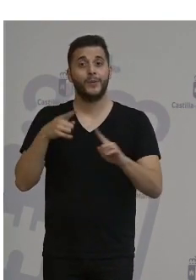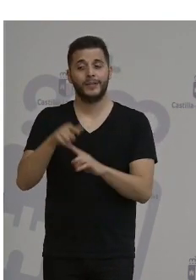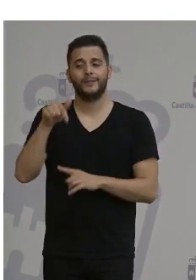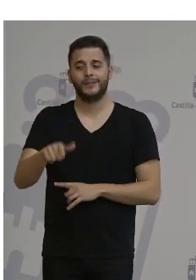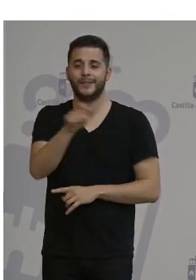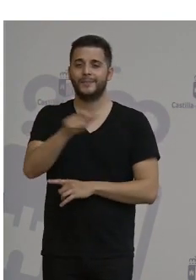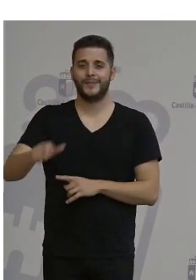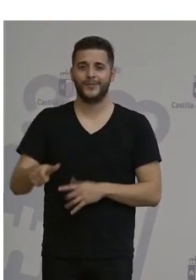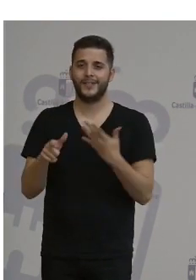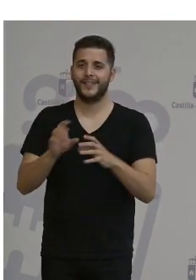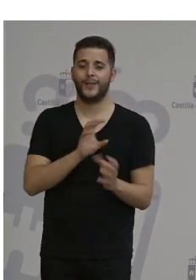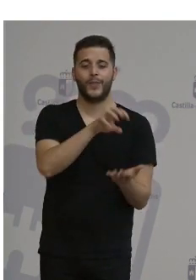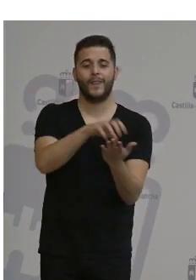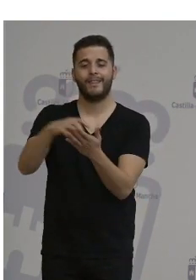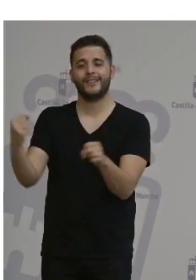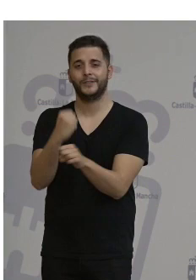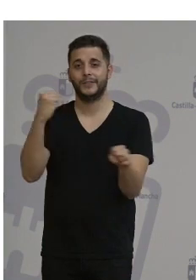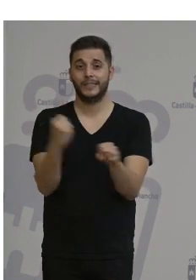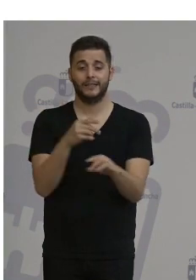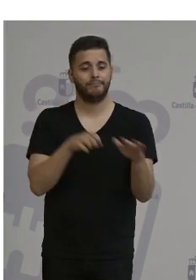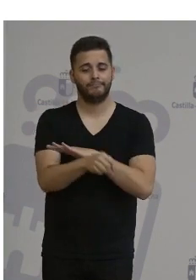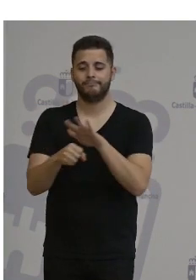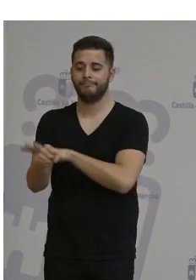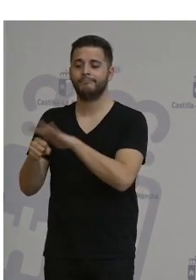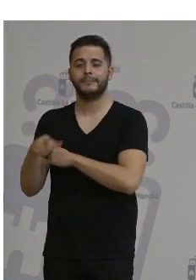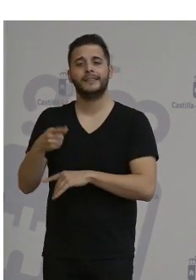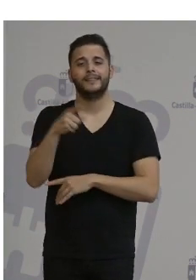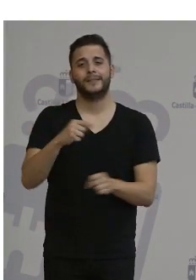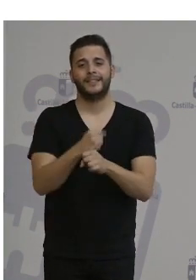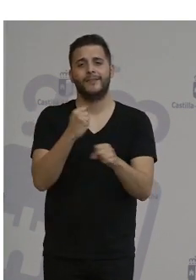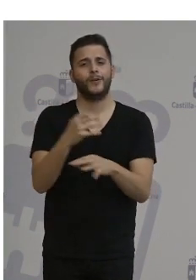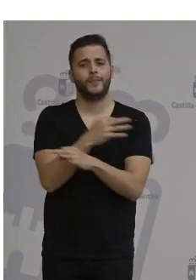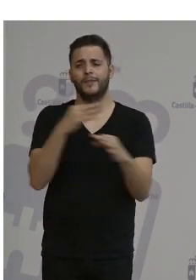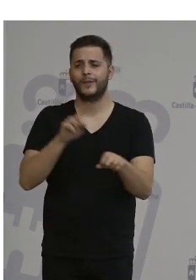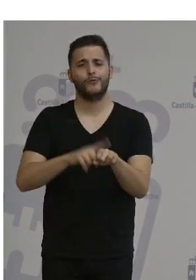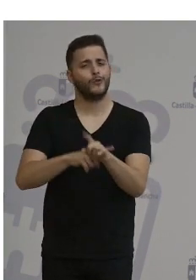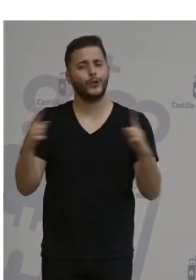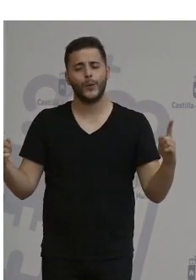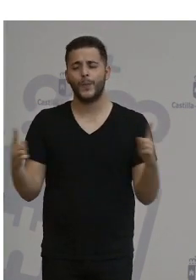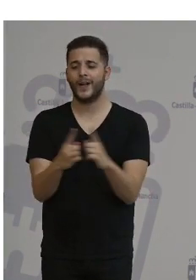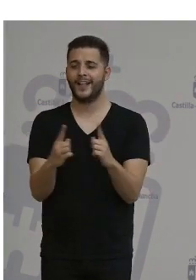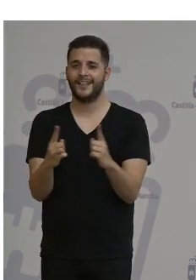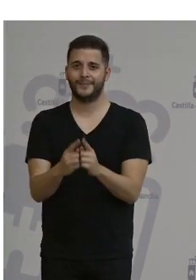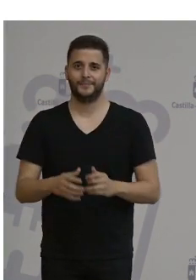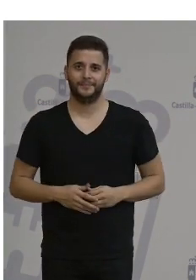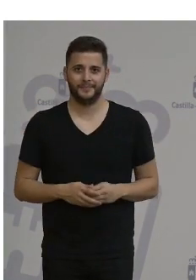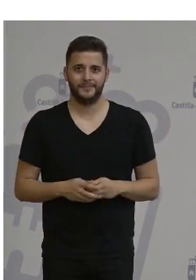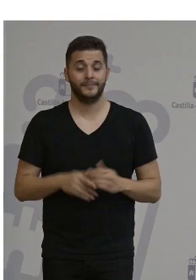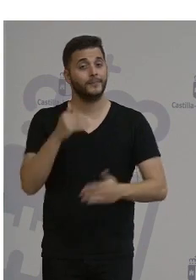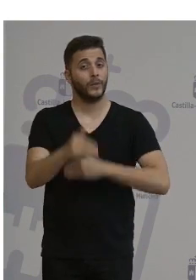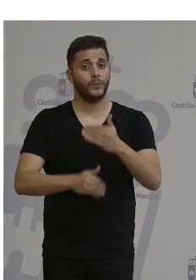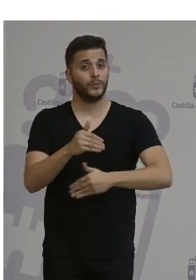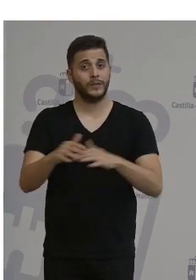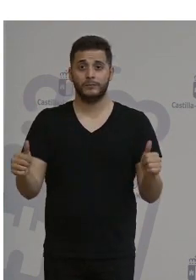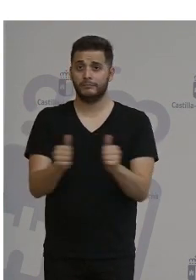personas han recibido en los centros de trabajo y en la correcta realización de su trabajo en un periodo muy breve de tiempo. Un proceso de acompañamiento que